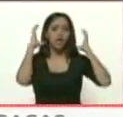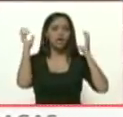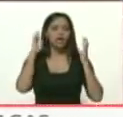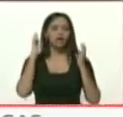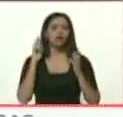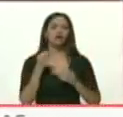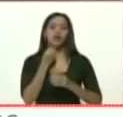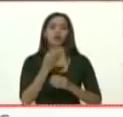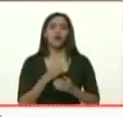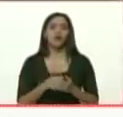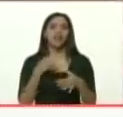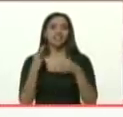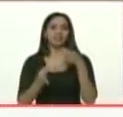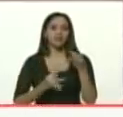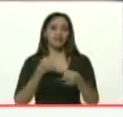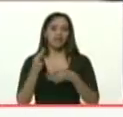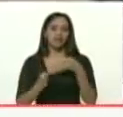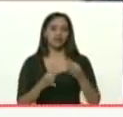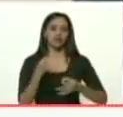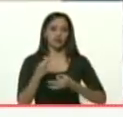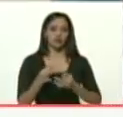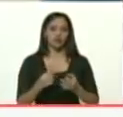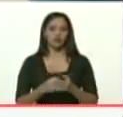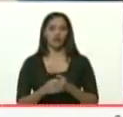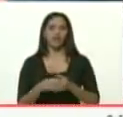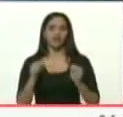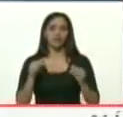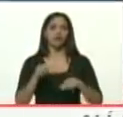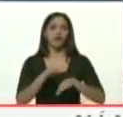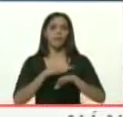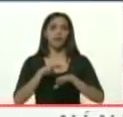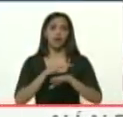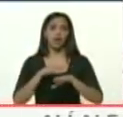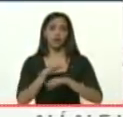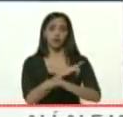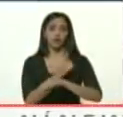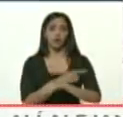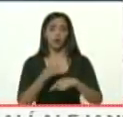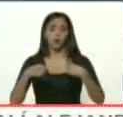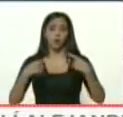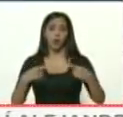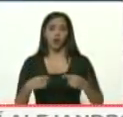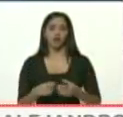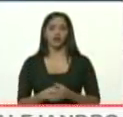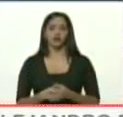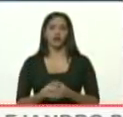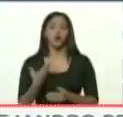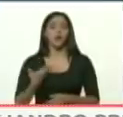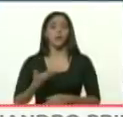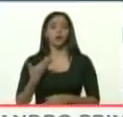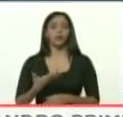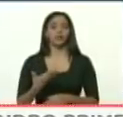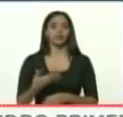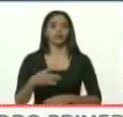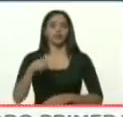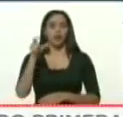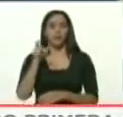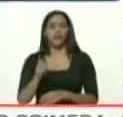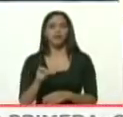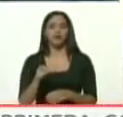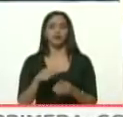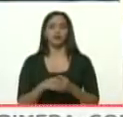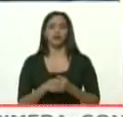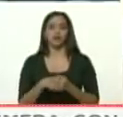Y bueno, la explicación que daba o que da en este momento el ministro del Poder Popular para Relaciones Importantes. Importante que este ciudadano, Argenis Vaca,